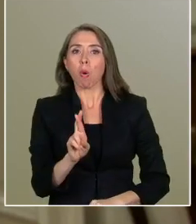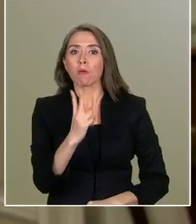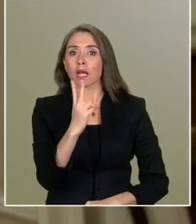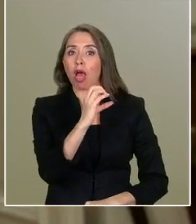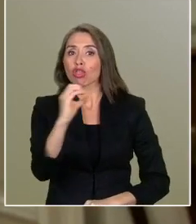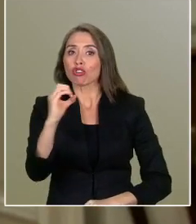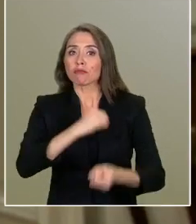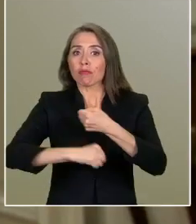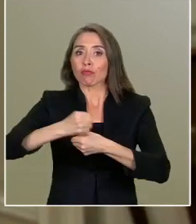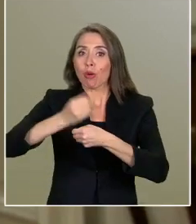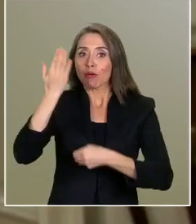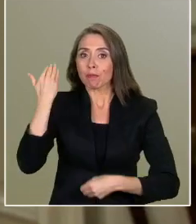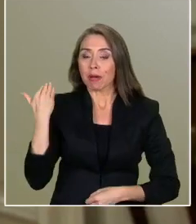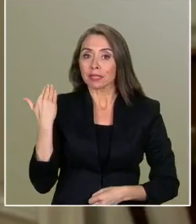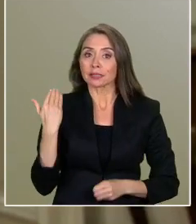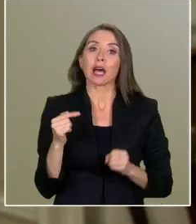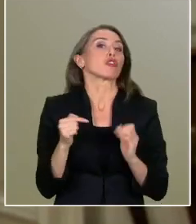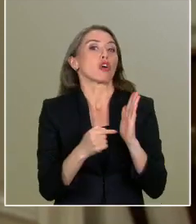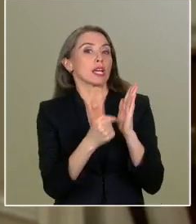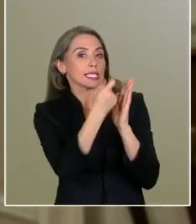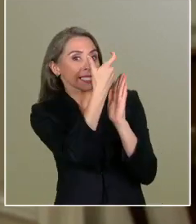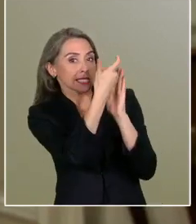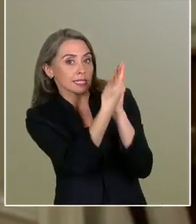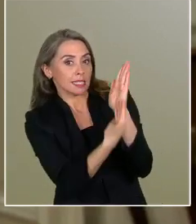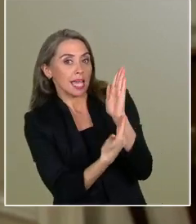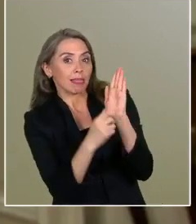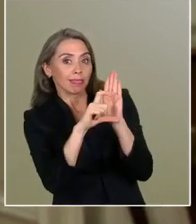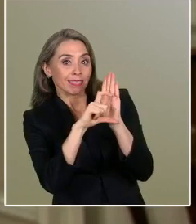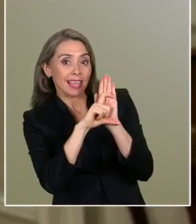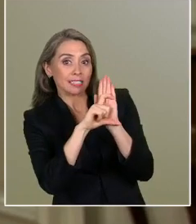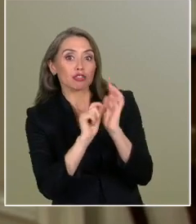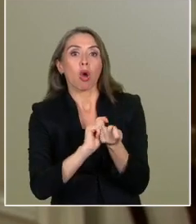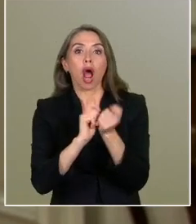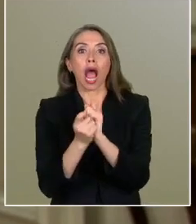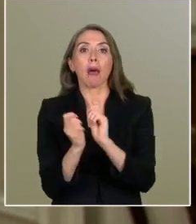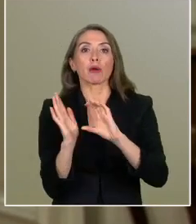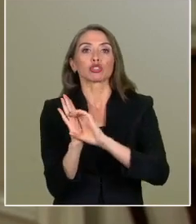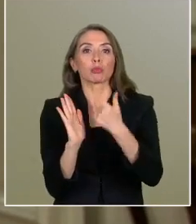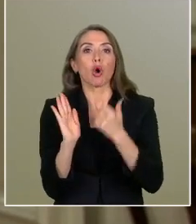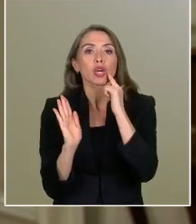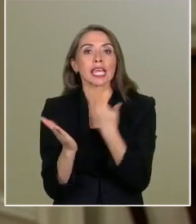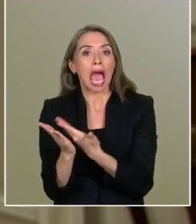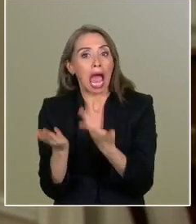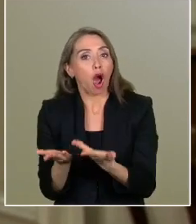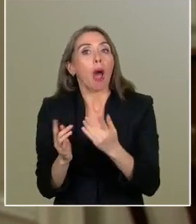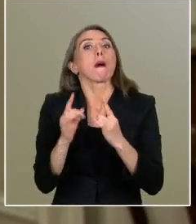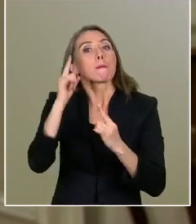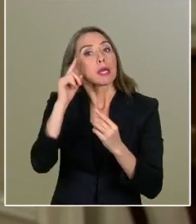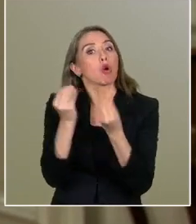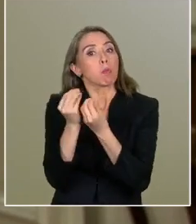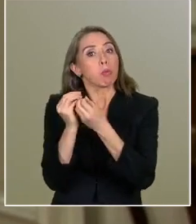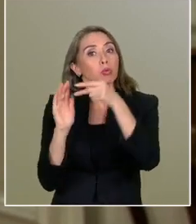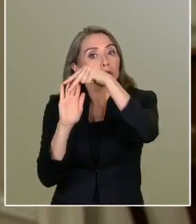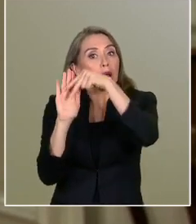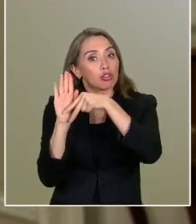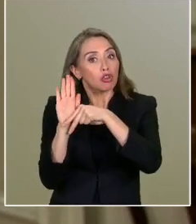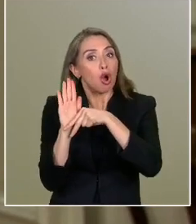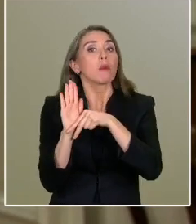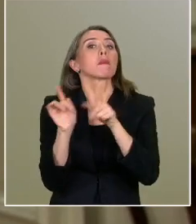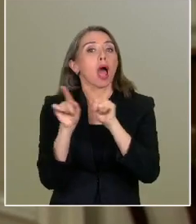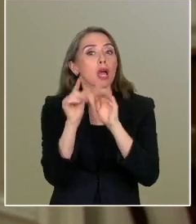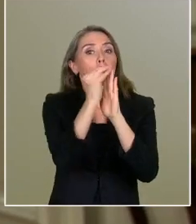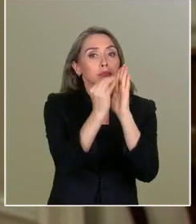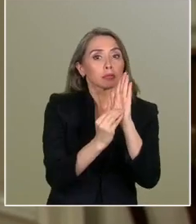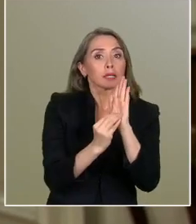años así el texto modifica sustancialmente la constitución vigente pero mantiene muchas de sus disposiciones casi